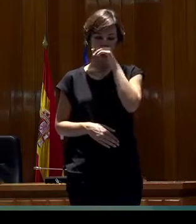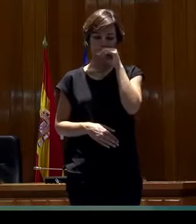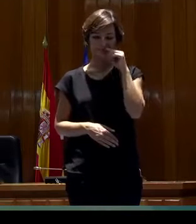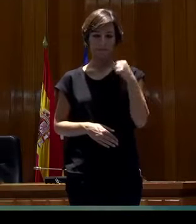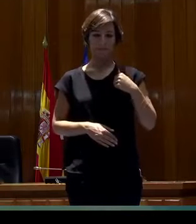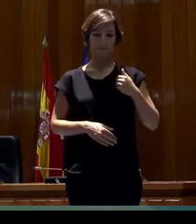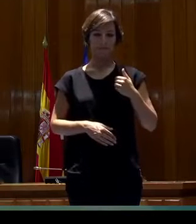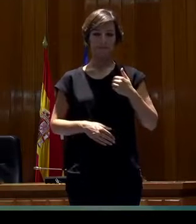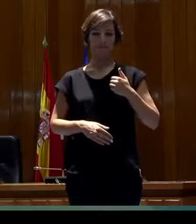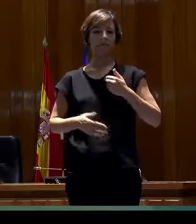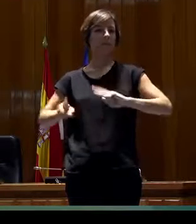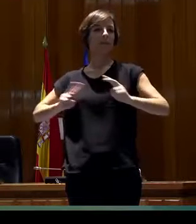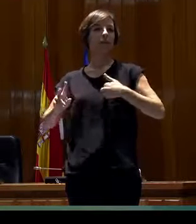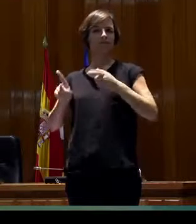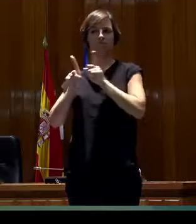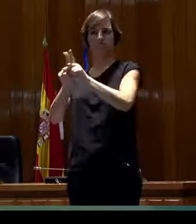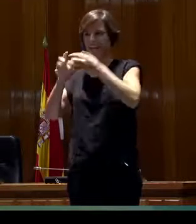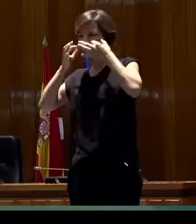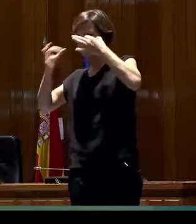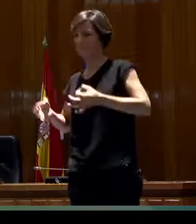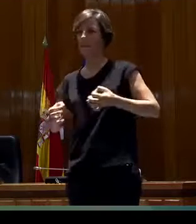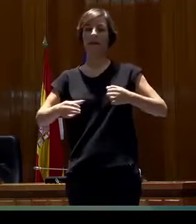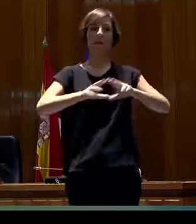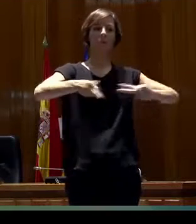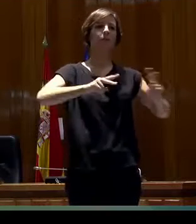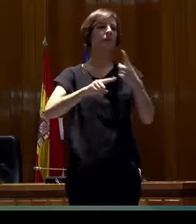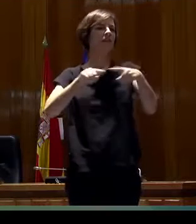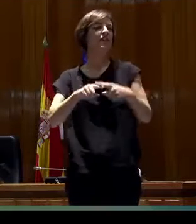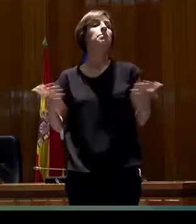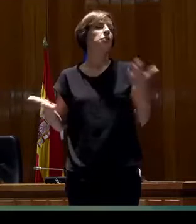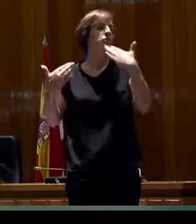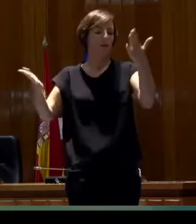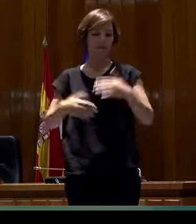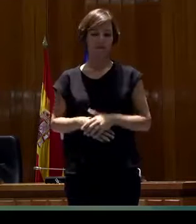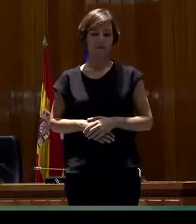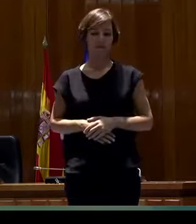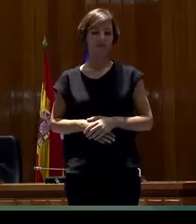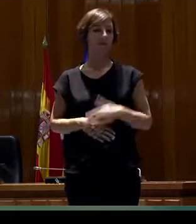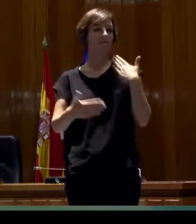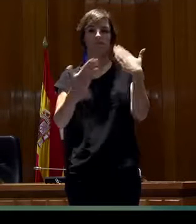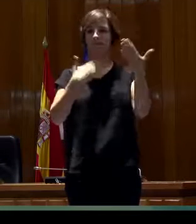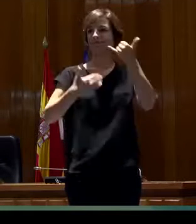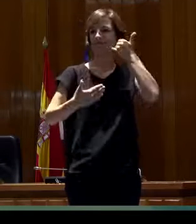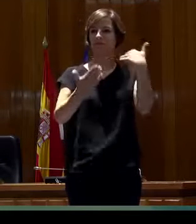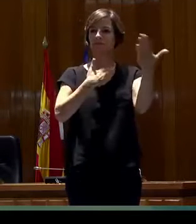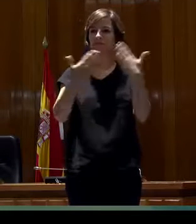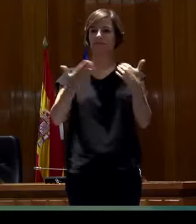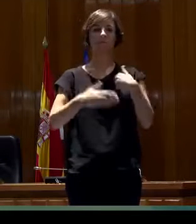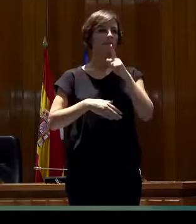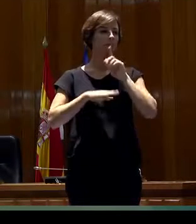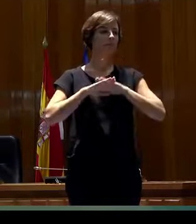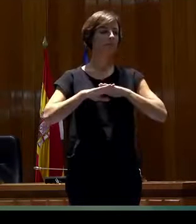lo que es la interpretación presencial y la videointerpretación. Los silencios que se producen durante la conversación son mucho más